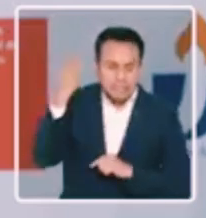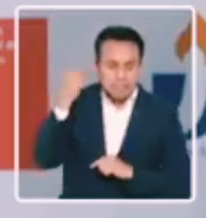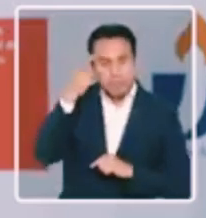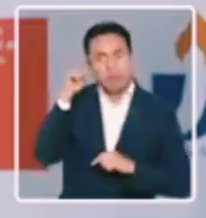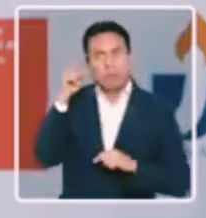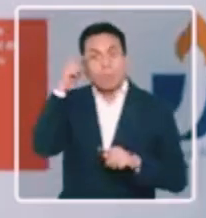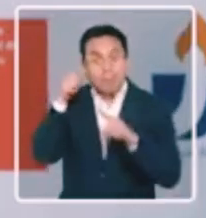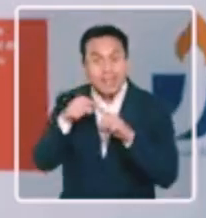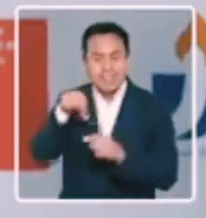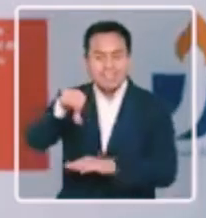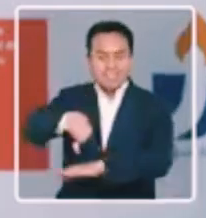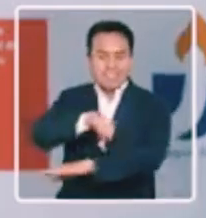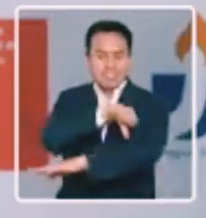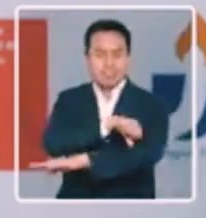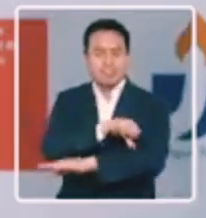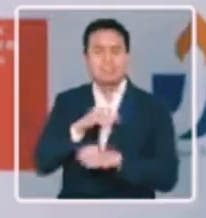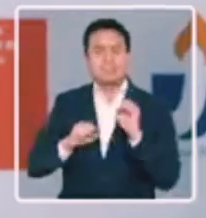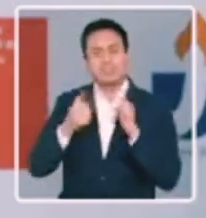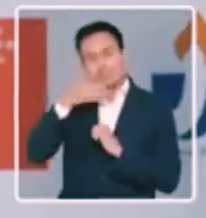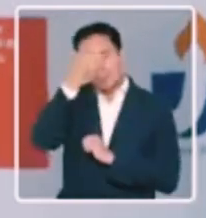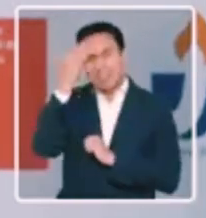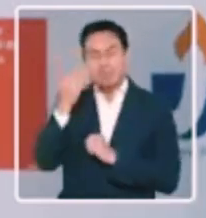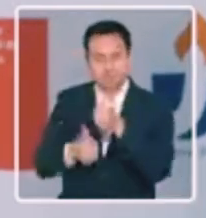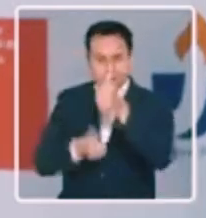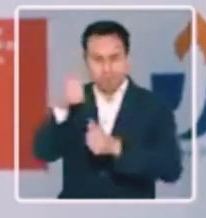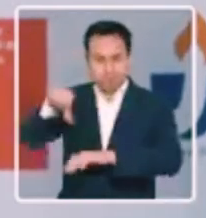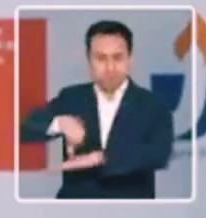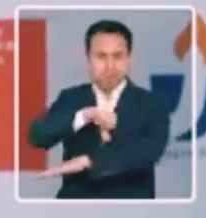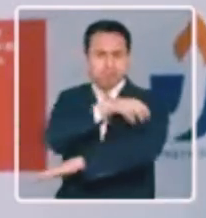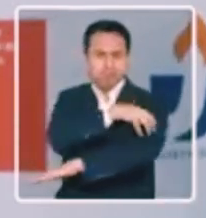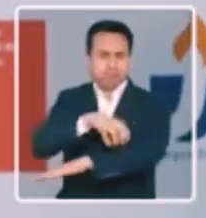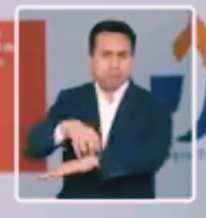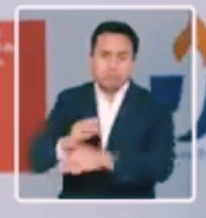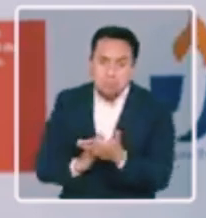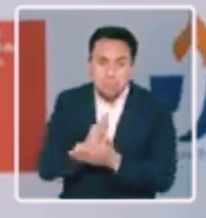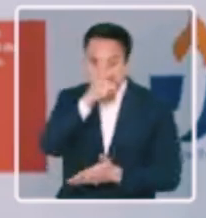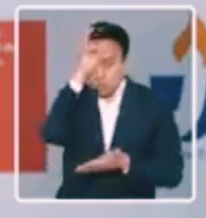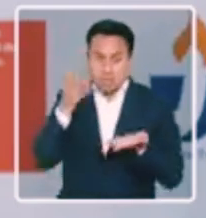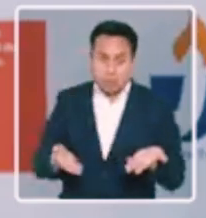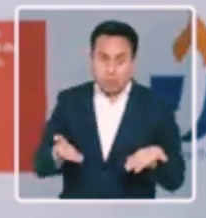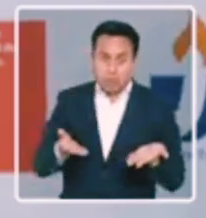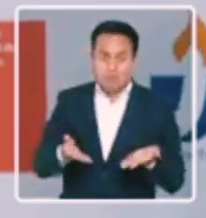meta de tener centros deportivos de alto rendimiento regional Y por qué no partir por